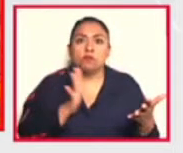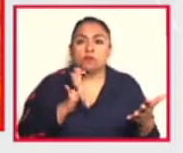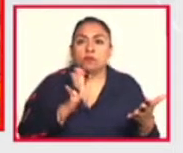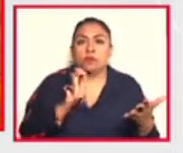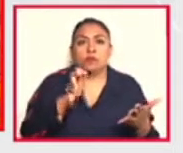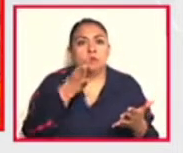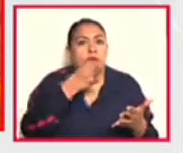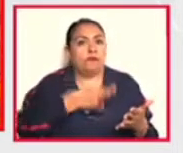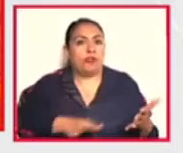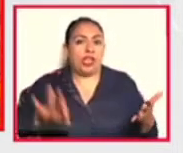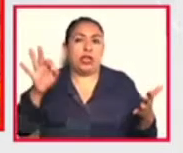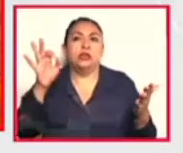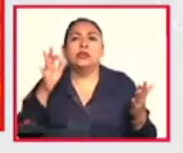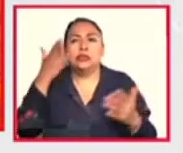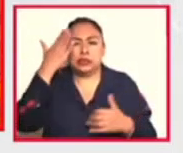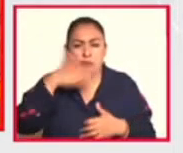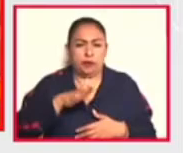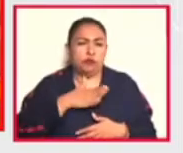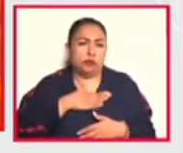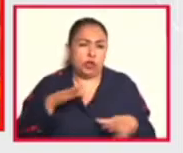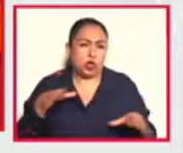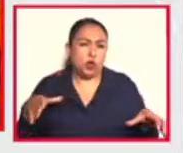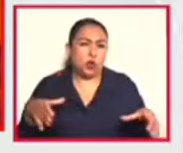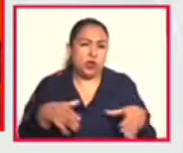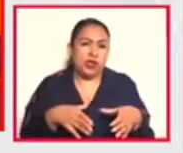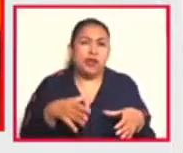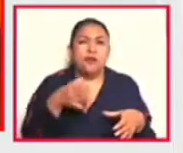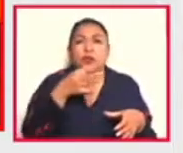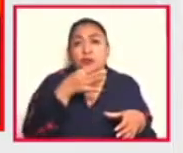que en mi comunidad es una celebración.